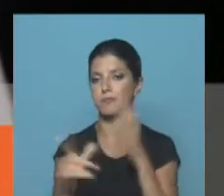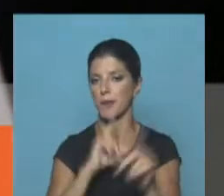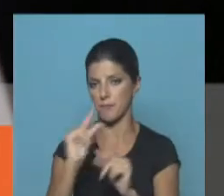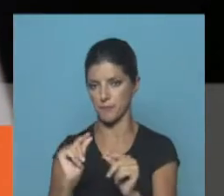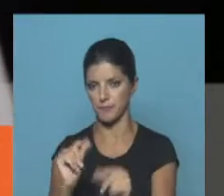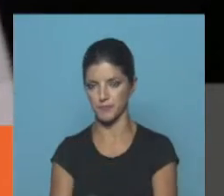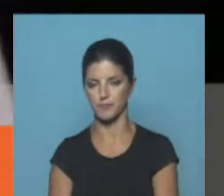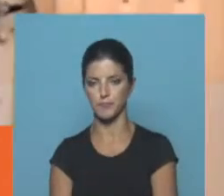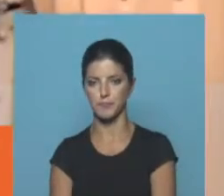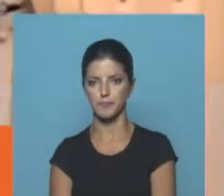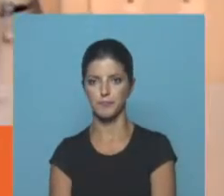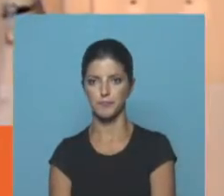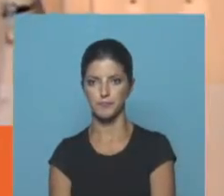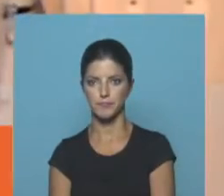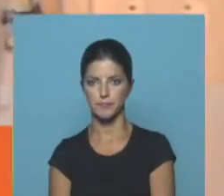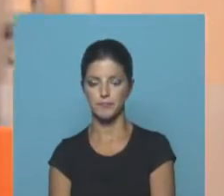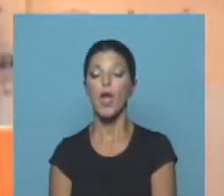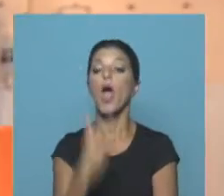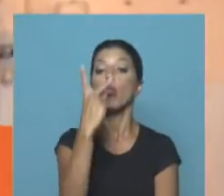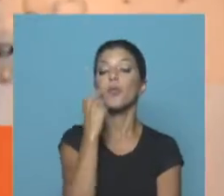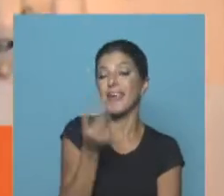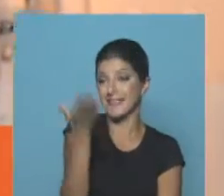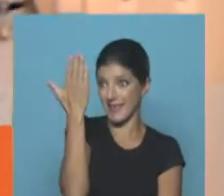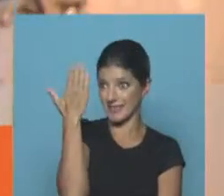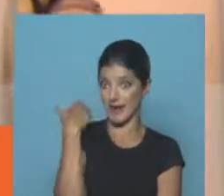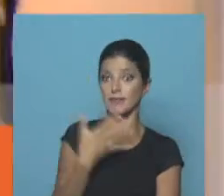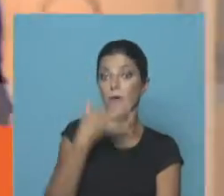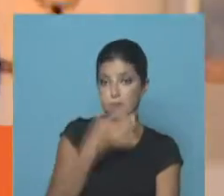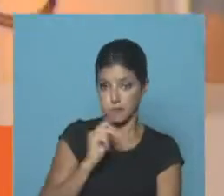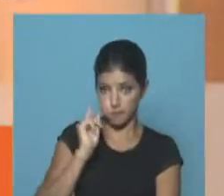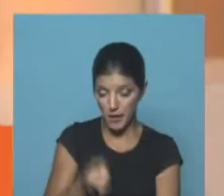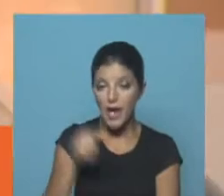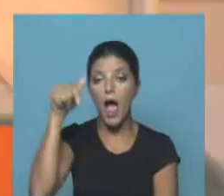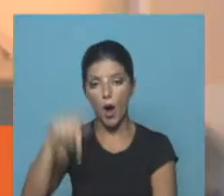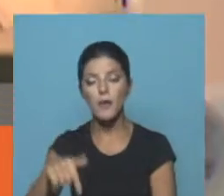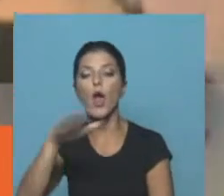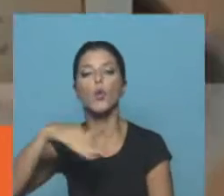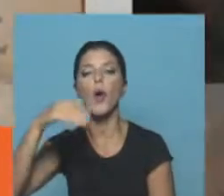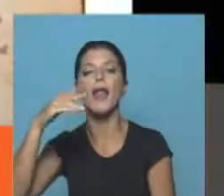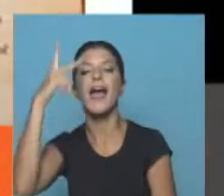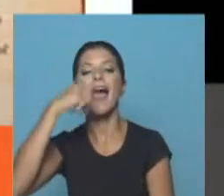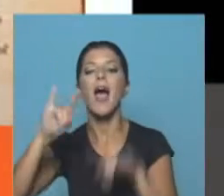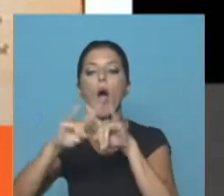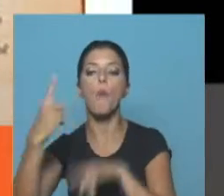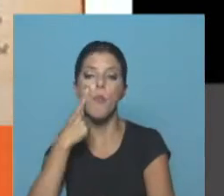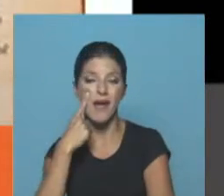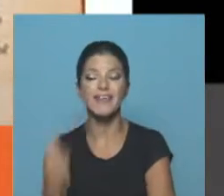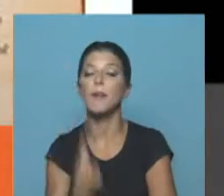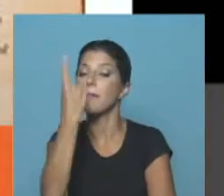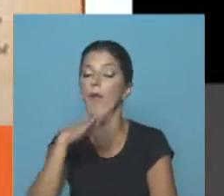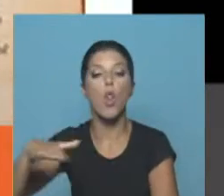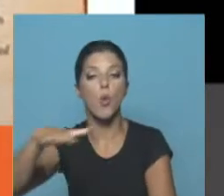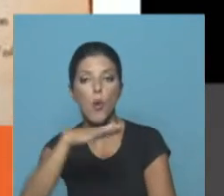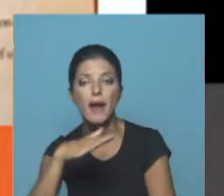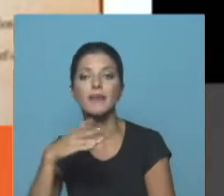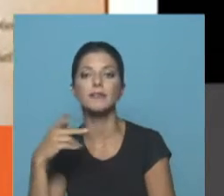deportaciones. A poco más de 2 días de la promulgación del decreto, Hawái se convirtió en el primer estado-gobierno estatal en